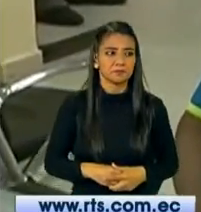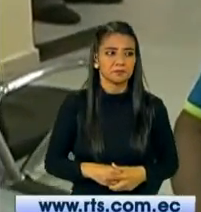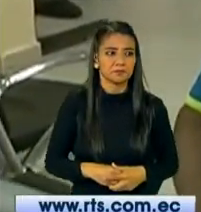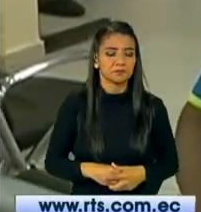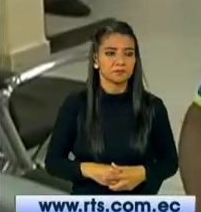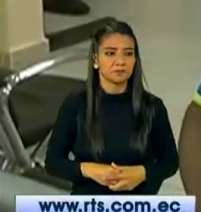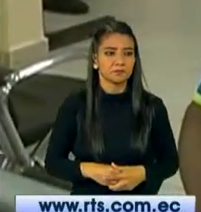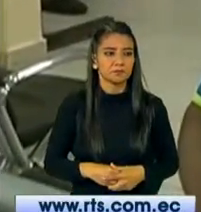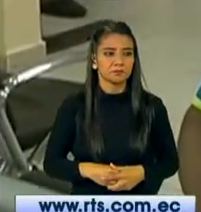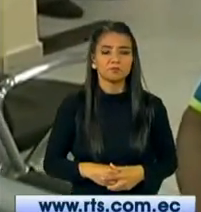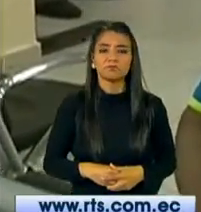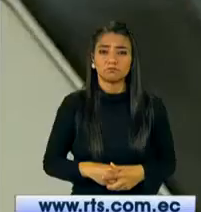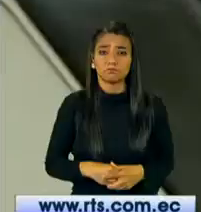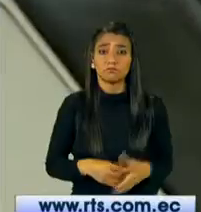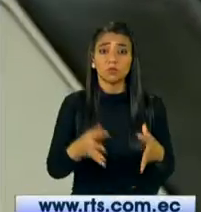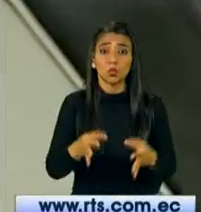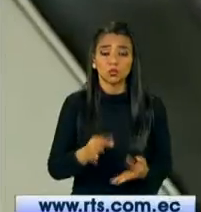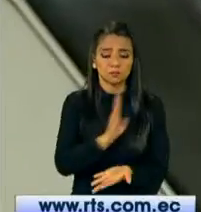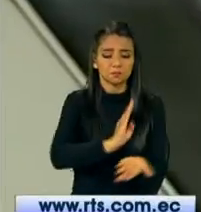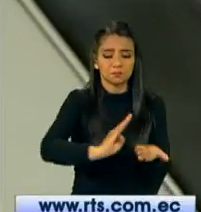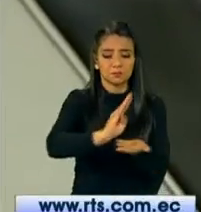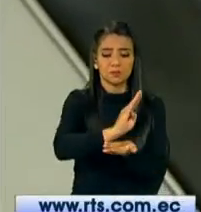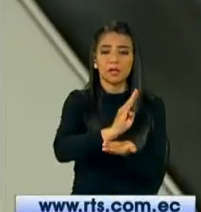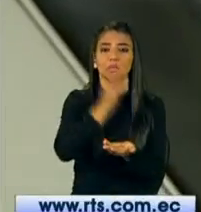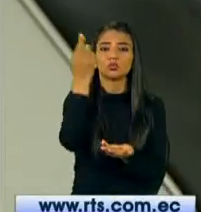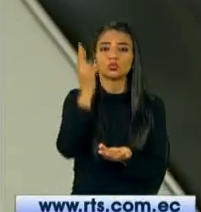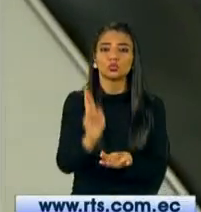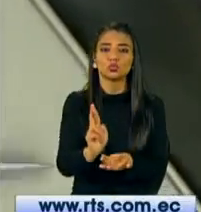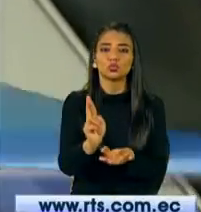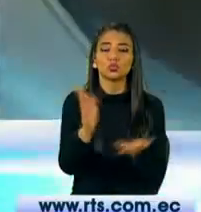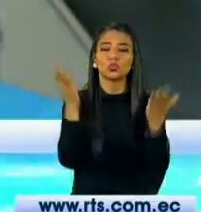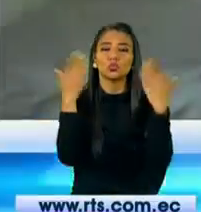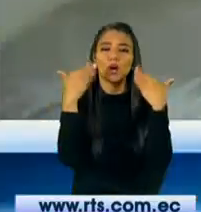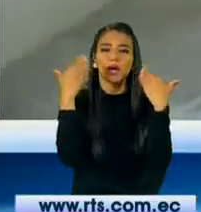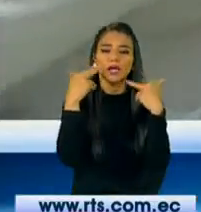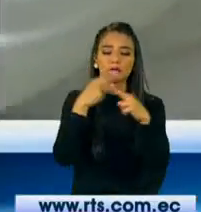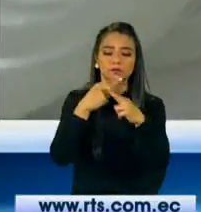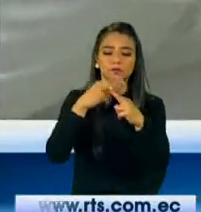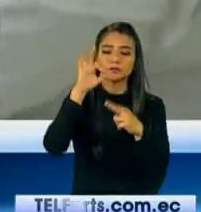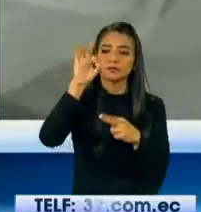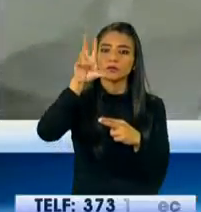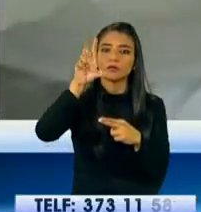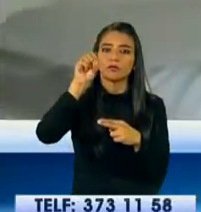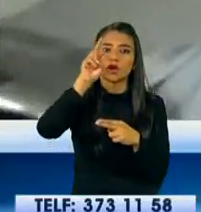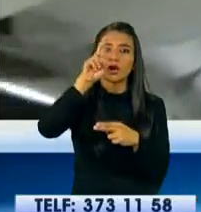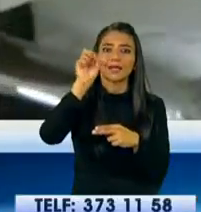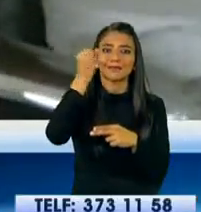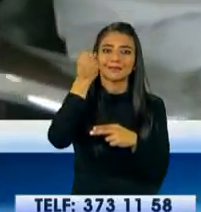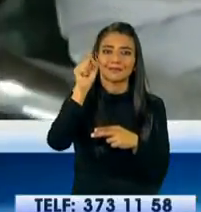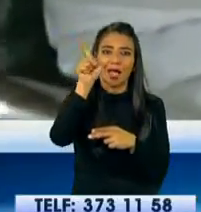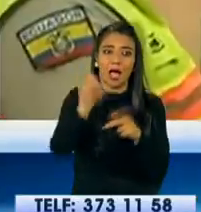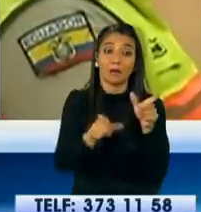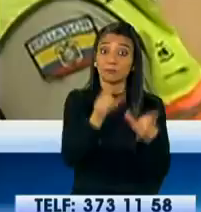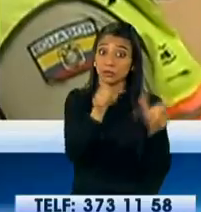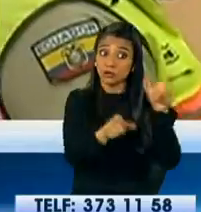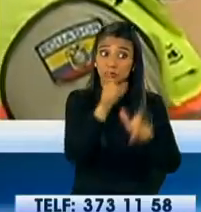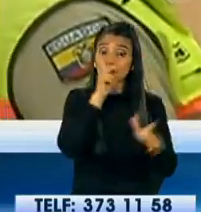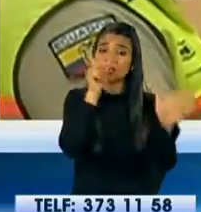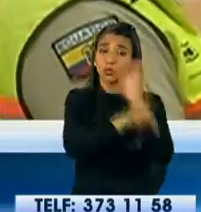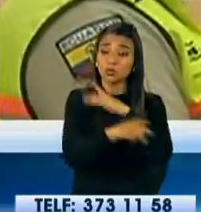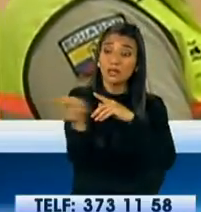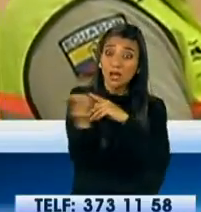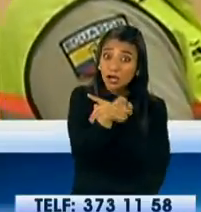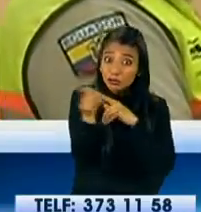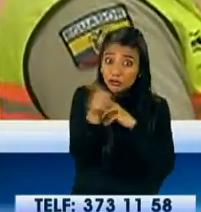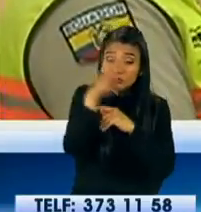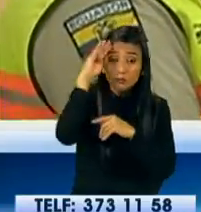Fueron capturados en el sector de La Floresta, al sur de Guayaquil. Según personas perjudicadas, los dos se hicieron pasar por supuestos agentes de